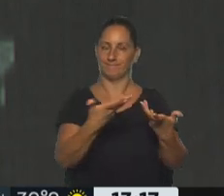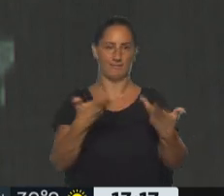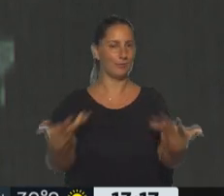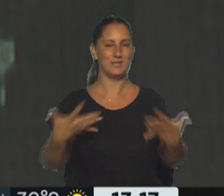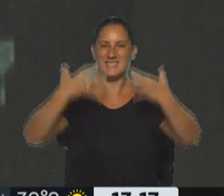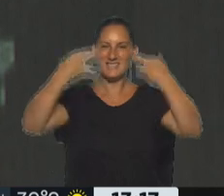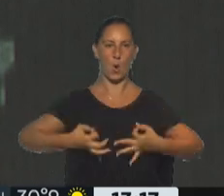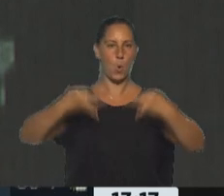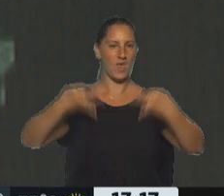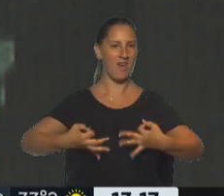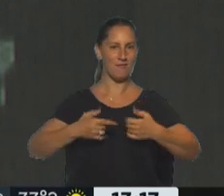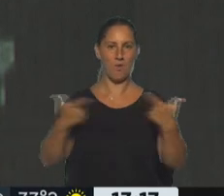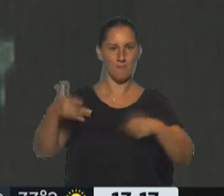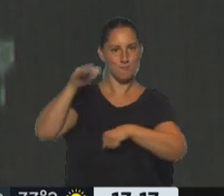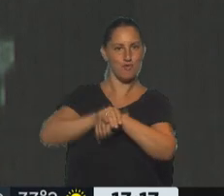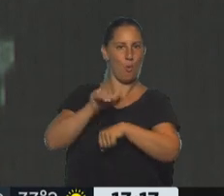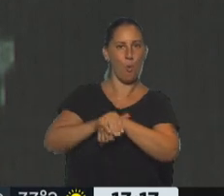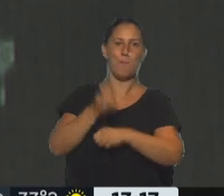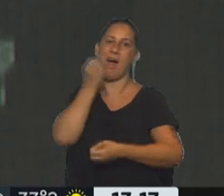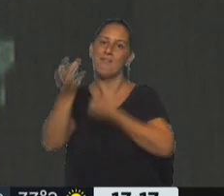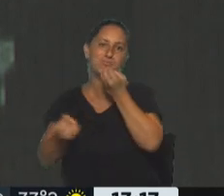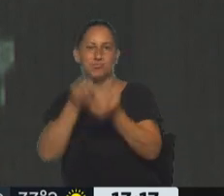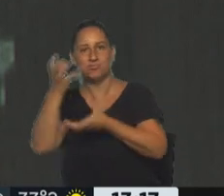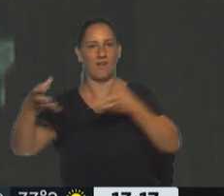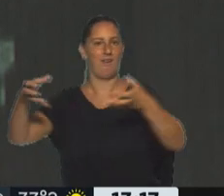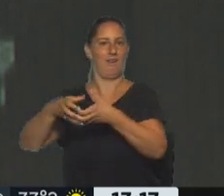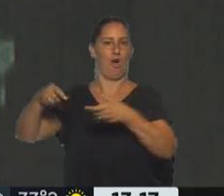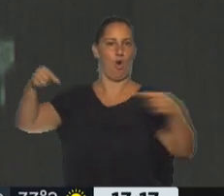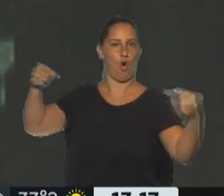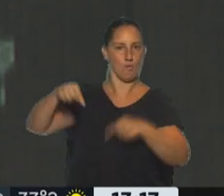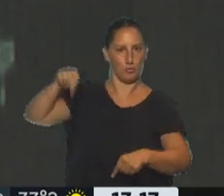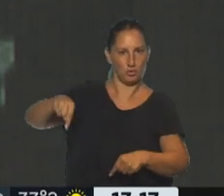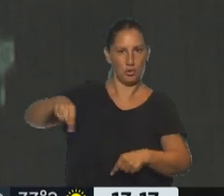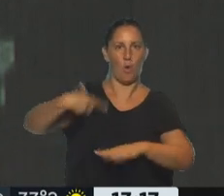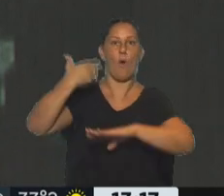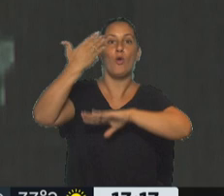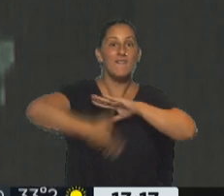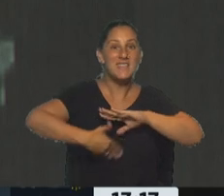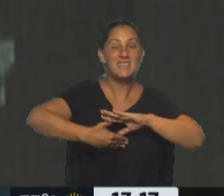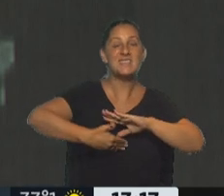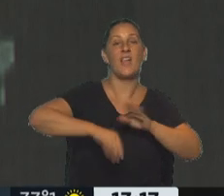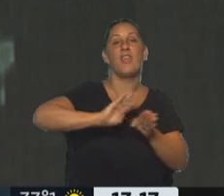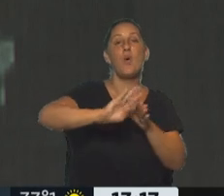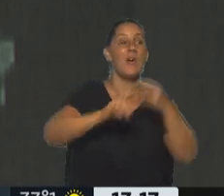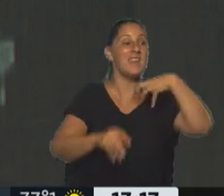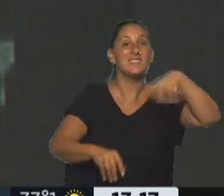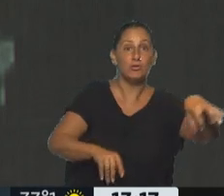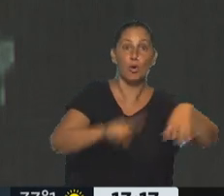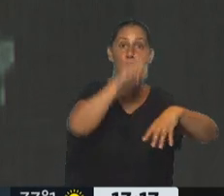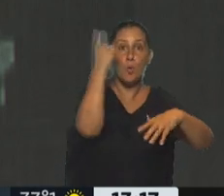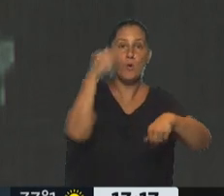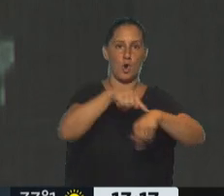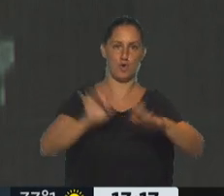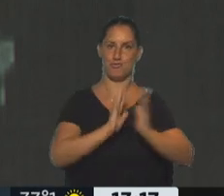hay certidumbre producto de estos dichos que generan respecto de El vencimiento de la deuda del sector público en un año electoral Entonces